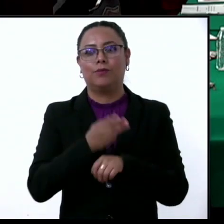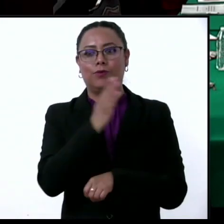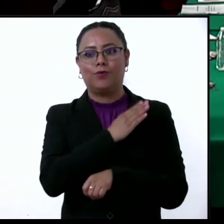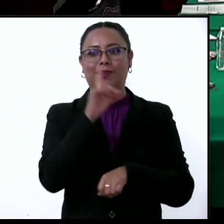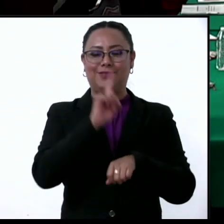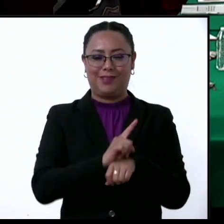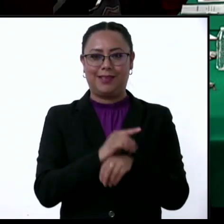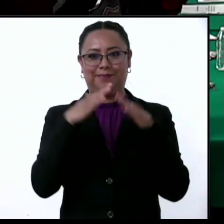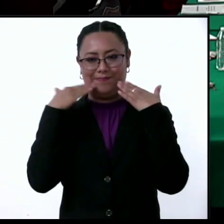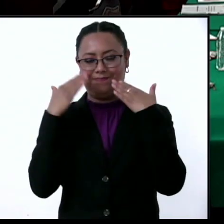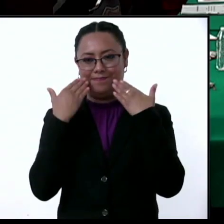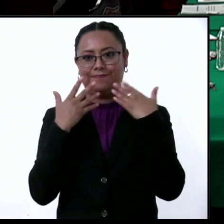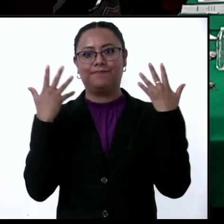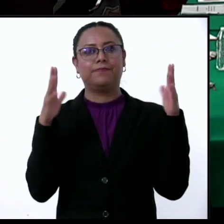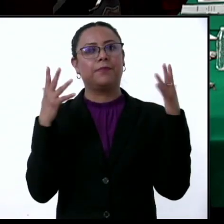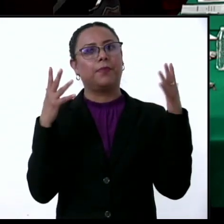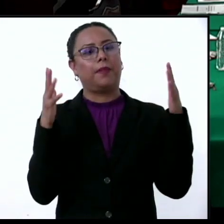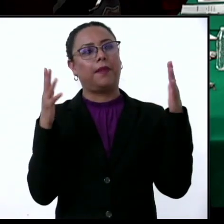amables.